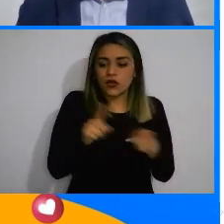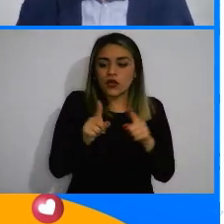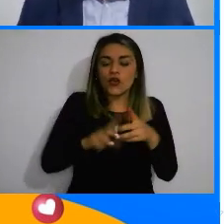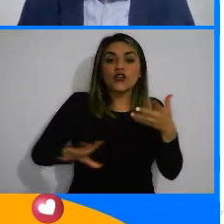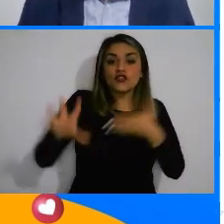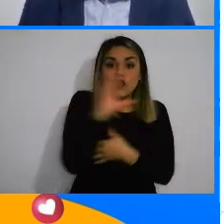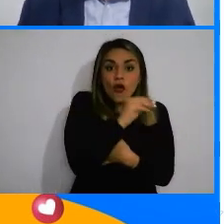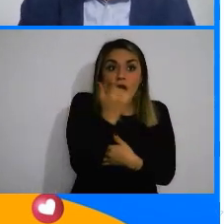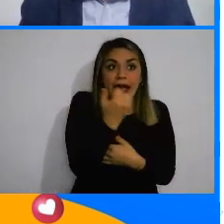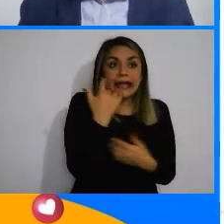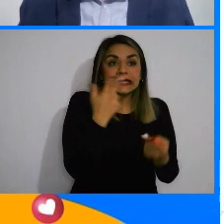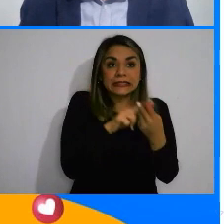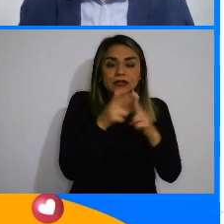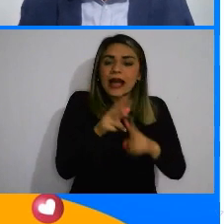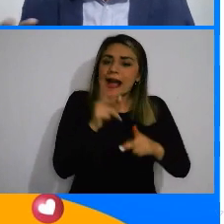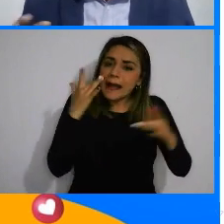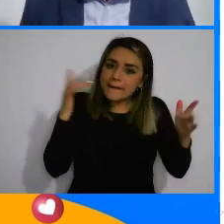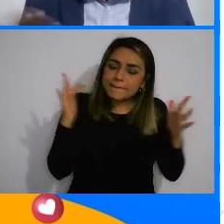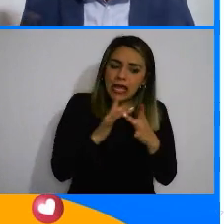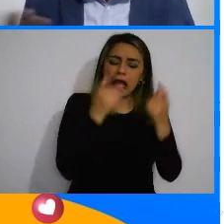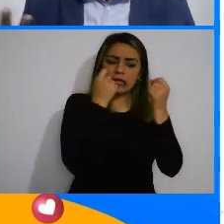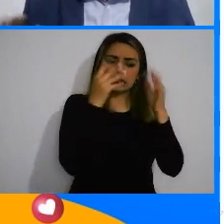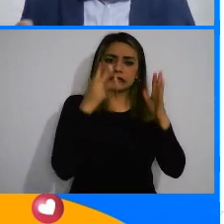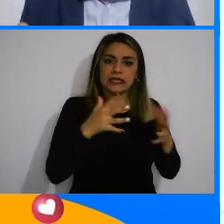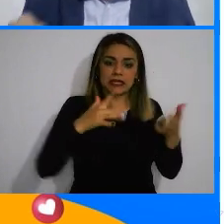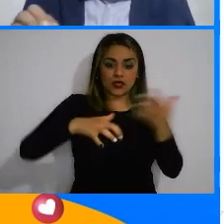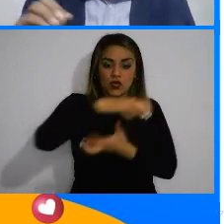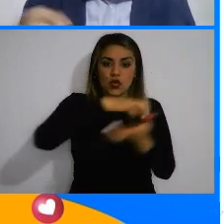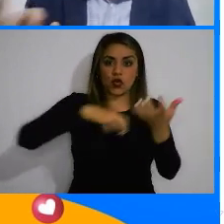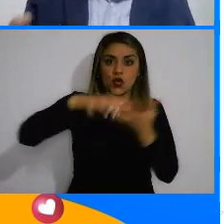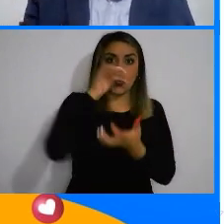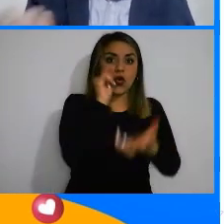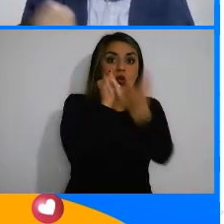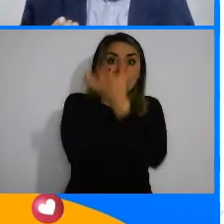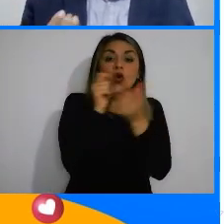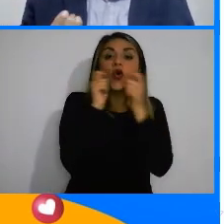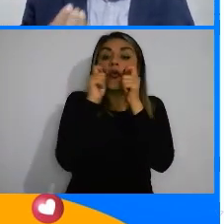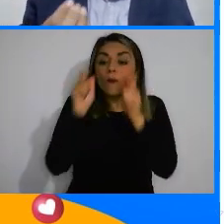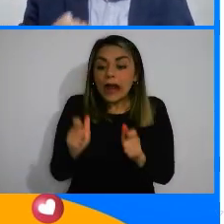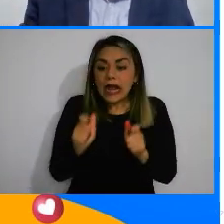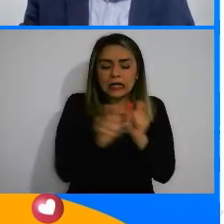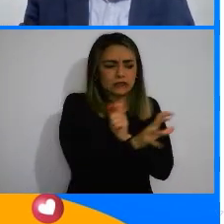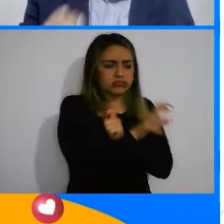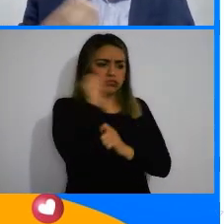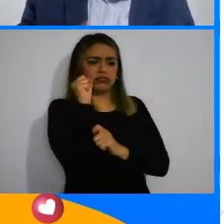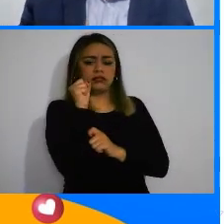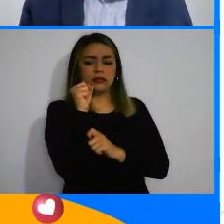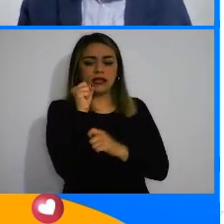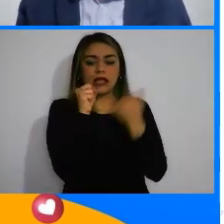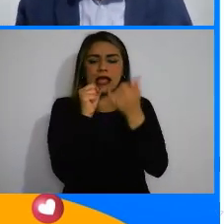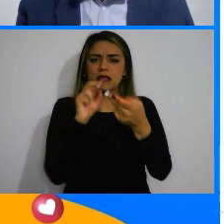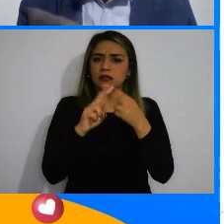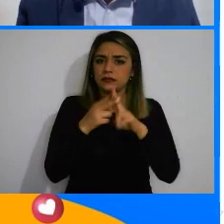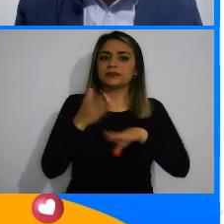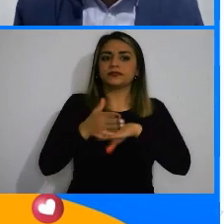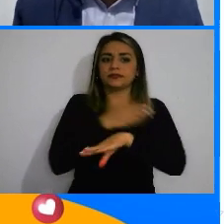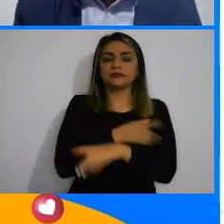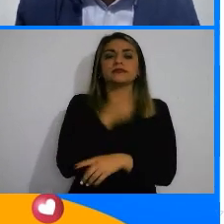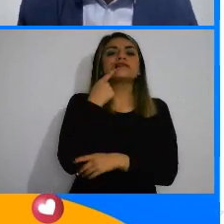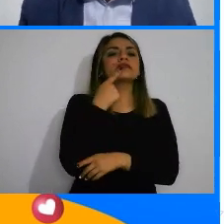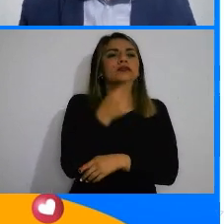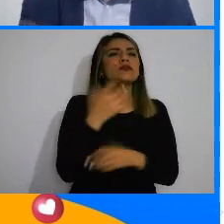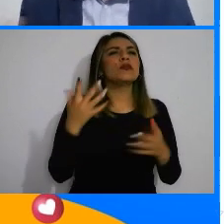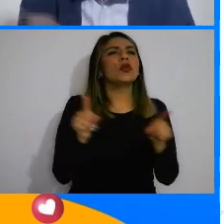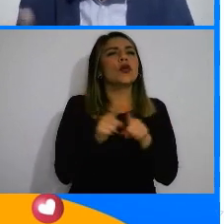eso es propio y hay que entenderlo. Por eso la ecología humana se extrae de ahí, ¿no? Y por eso es que yo les digo, o